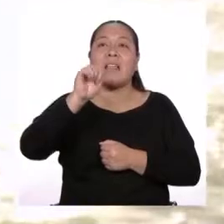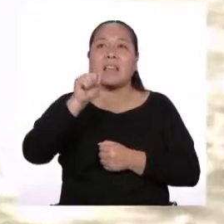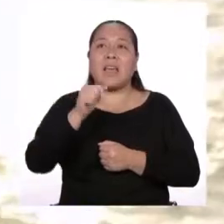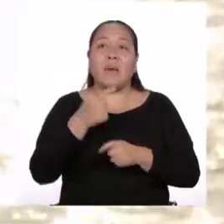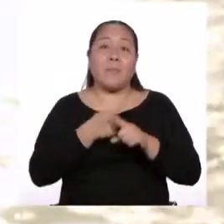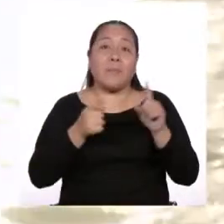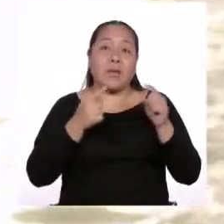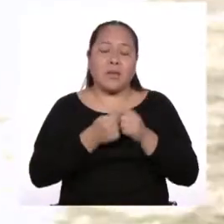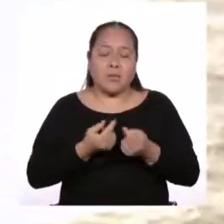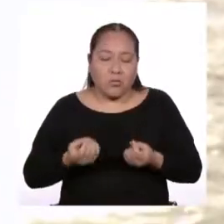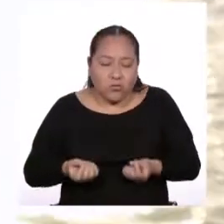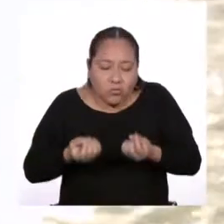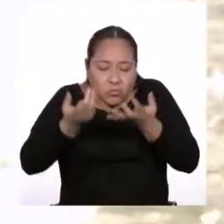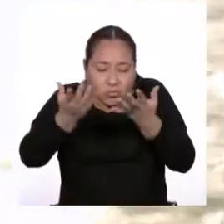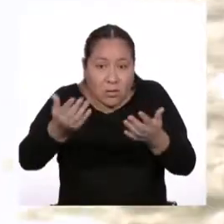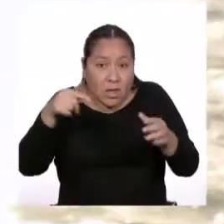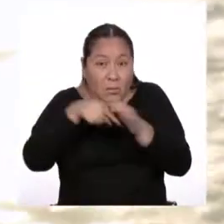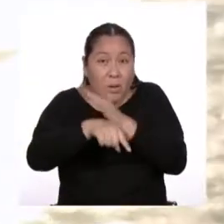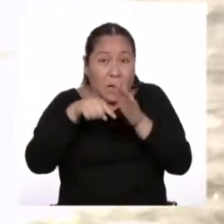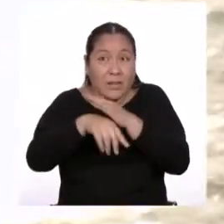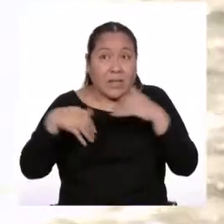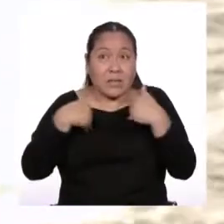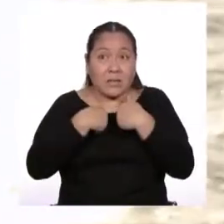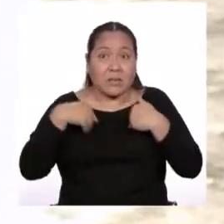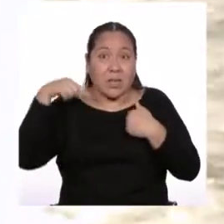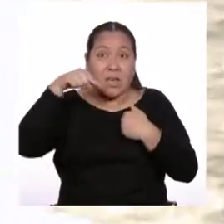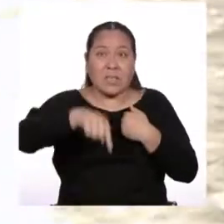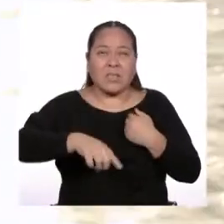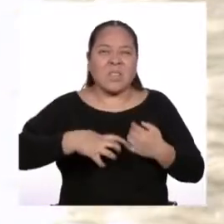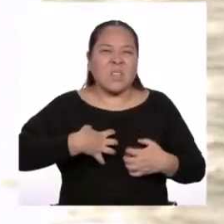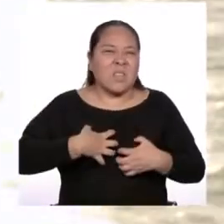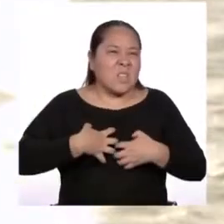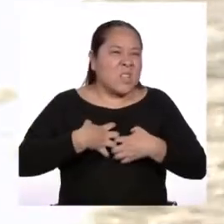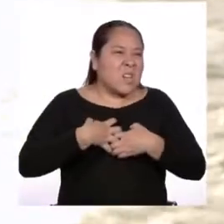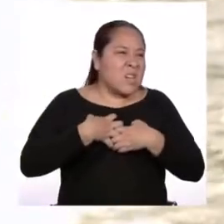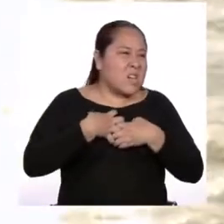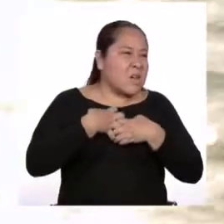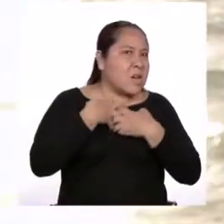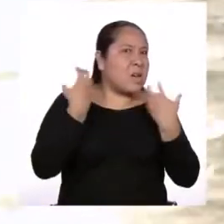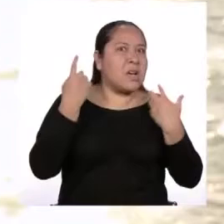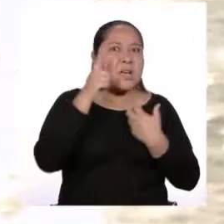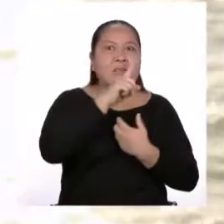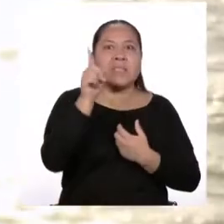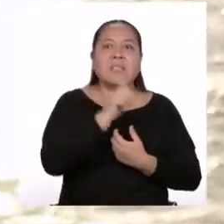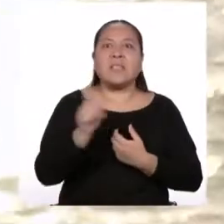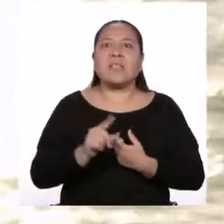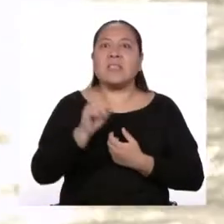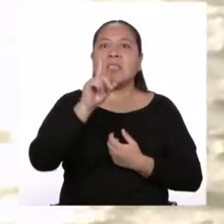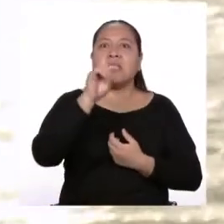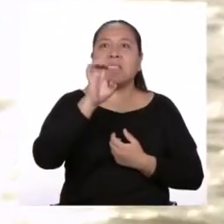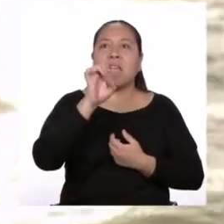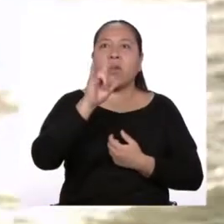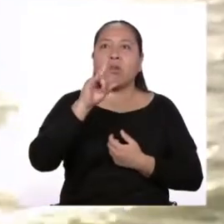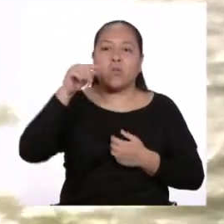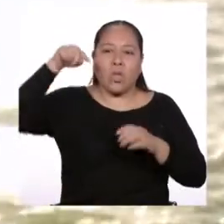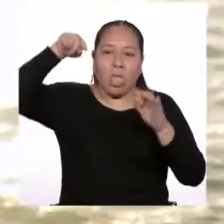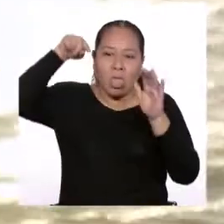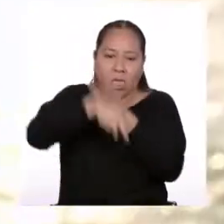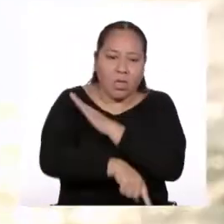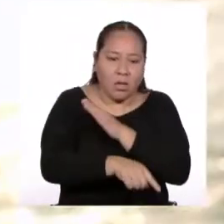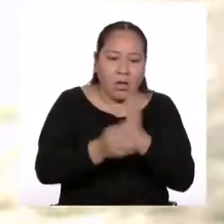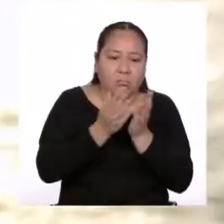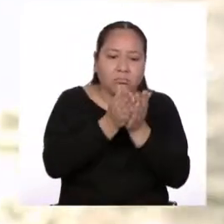sacrificios animales que ellos realizaron ahí encendieron la cólera de Zeus, quien lanzó un rayo que destruyó y hundió su